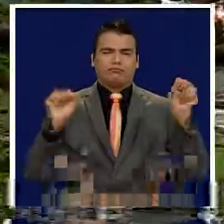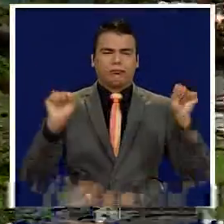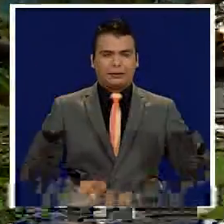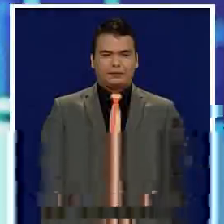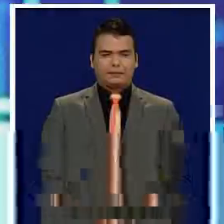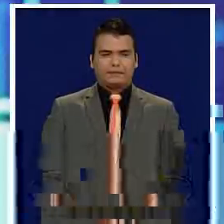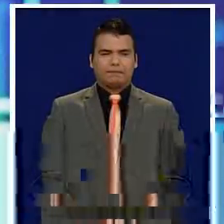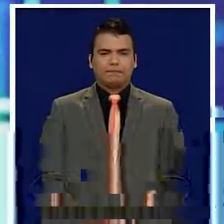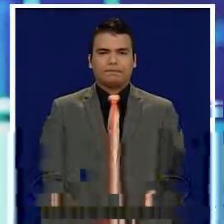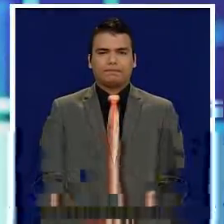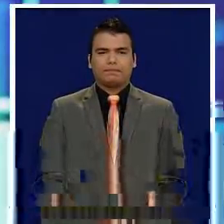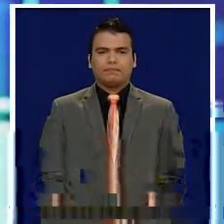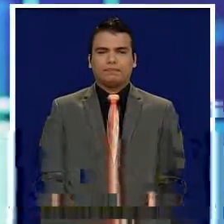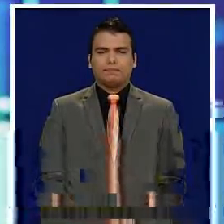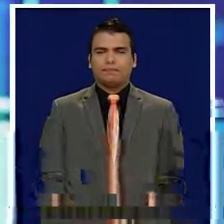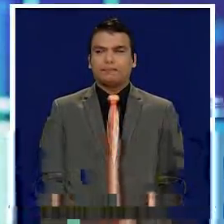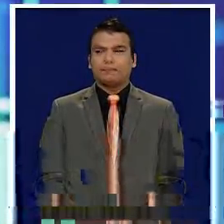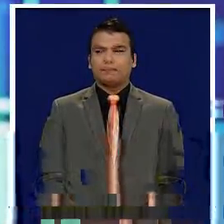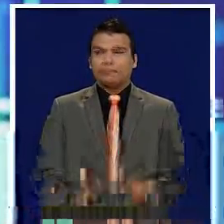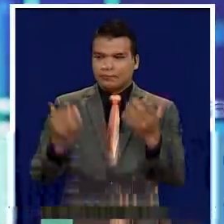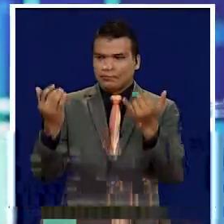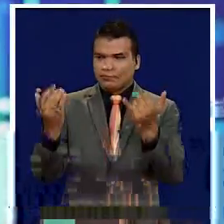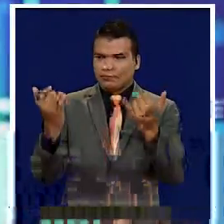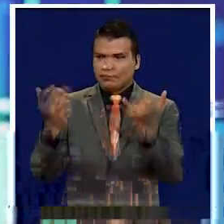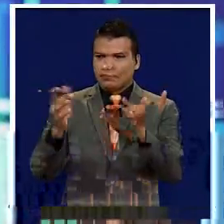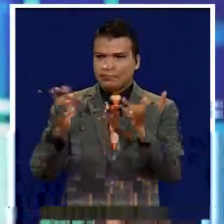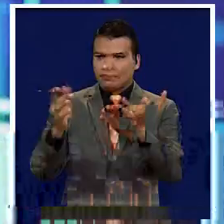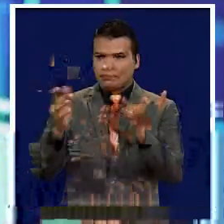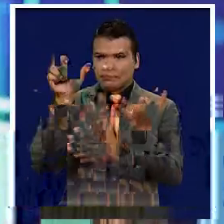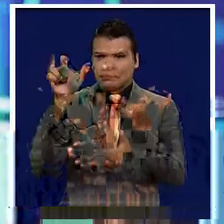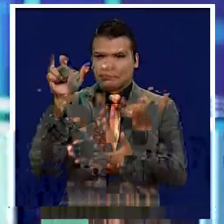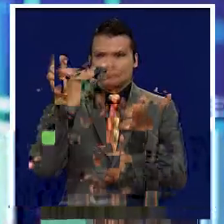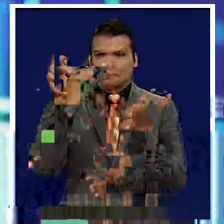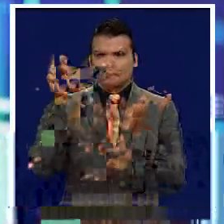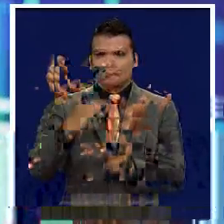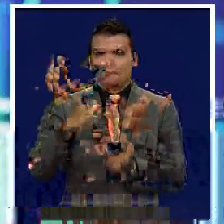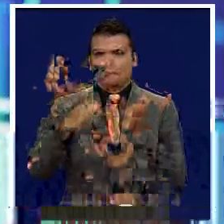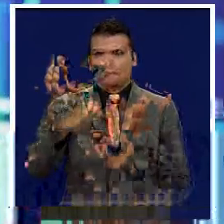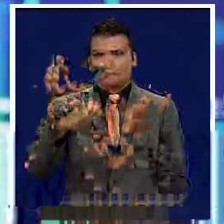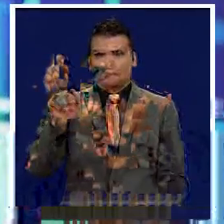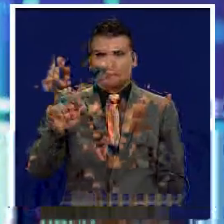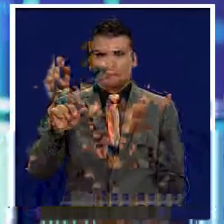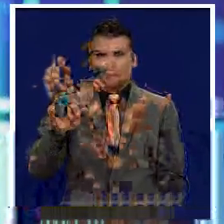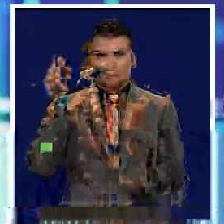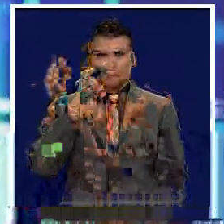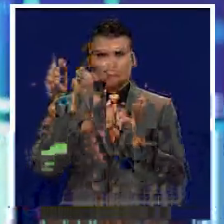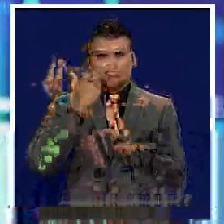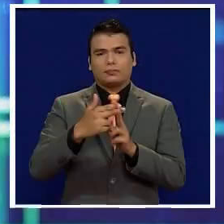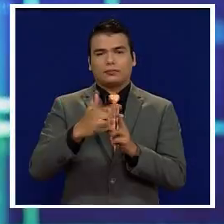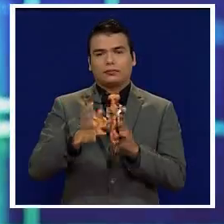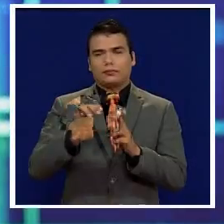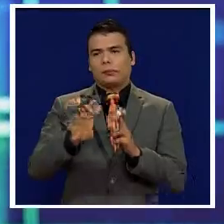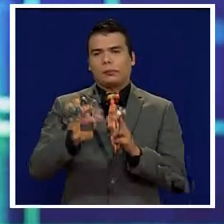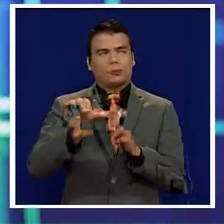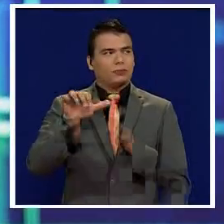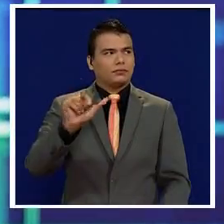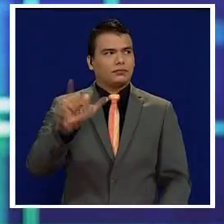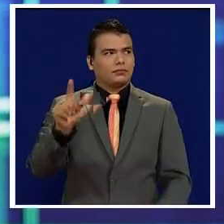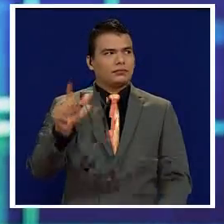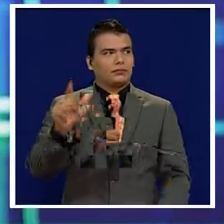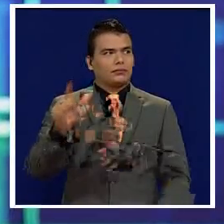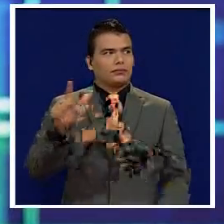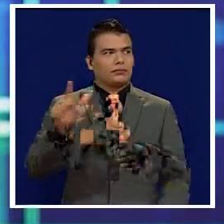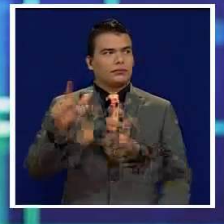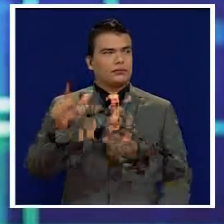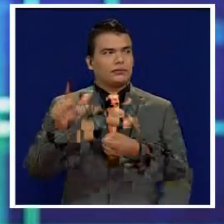servicio. Bueno, ahora vamos con la periodista María Mejía, que se encuentra con María Isabel Barón, coordinadora regional para